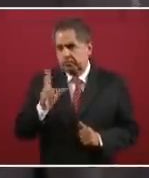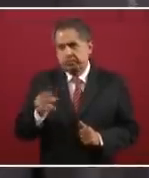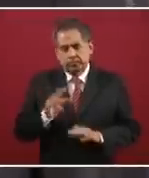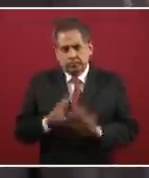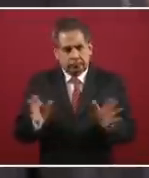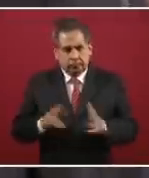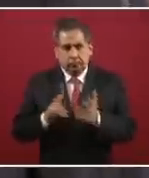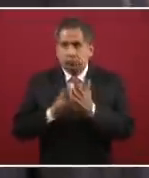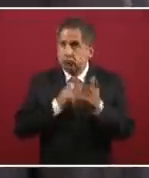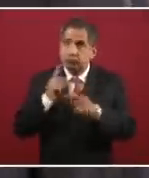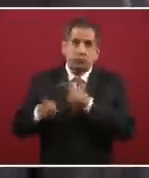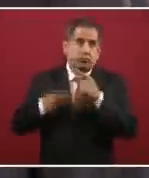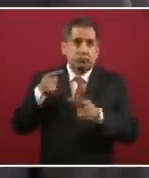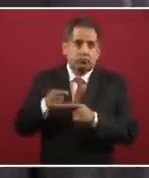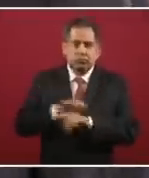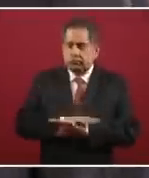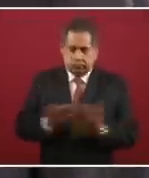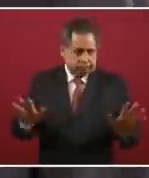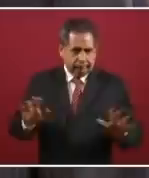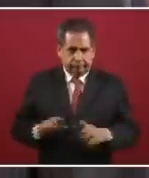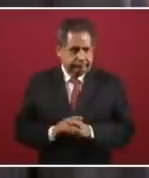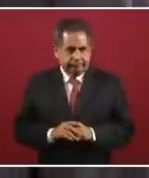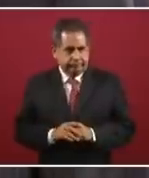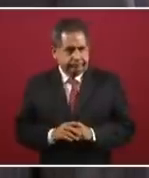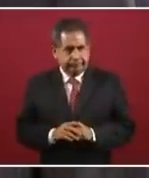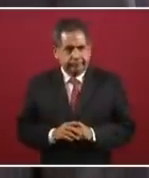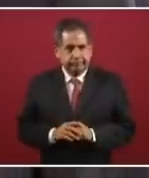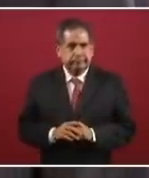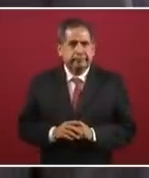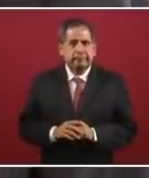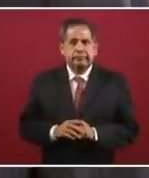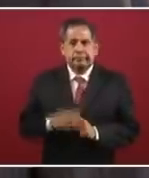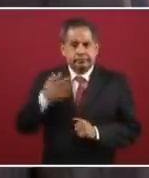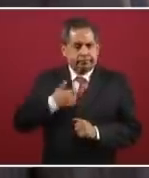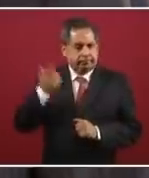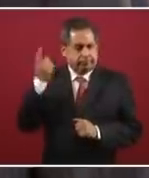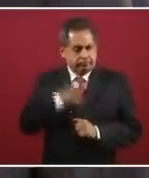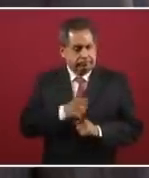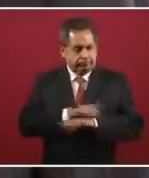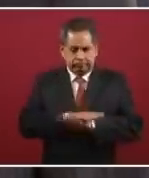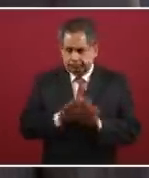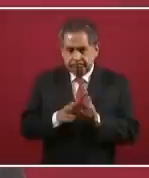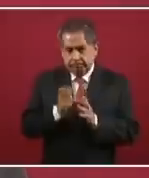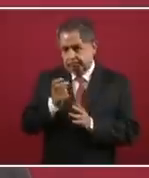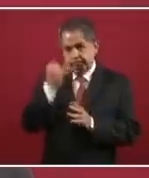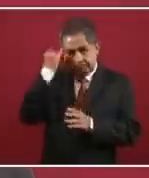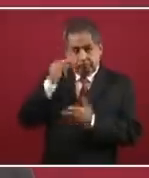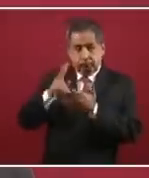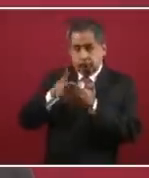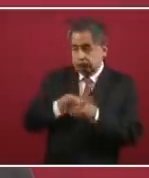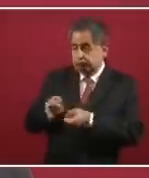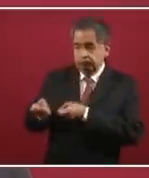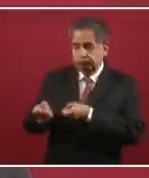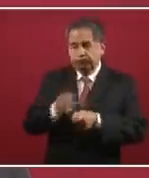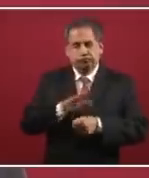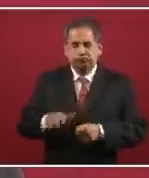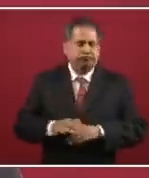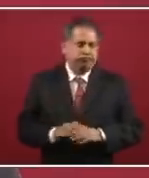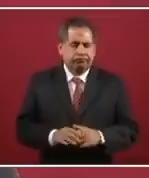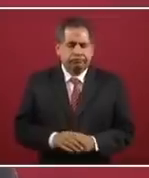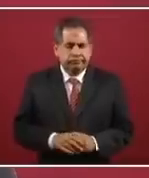implementar, nunca más se va a dar una orden en ese sentido. Era una